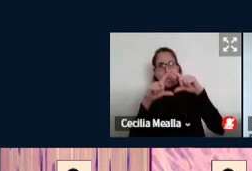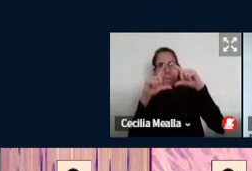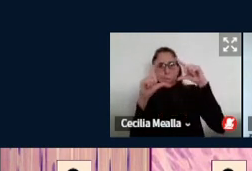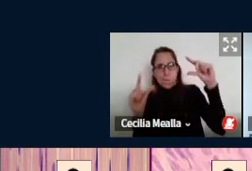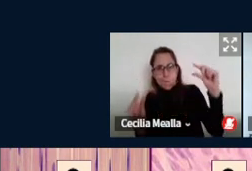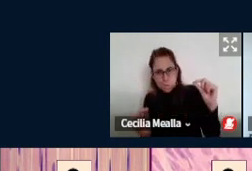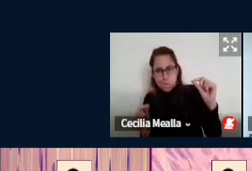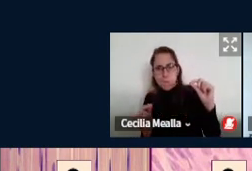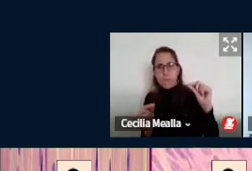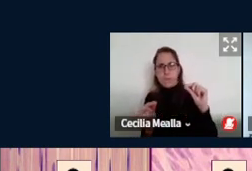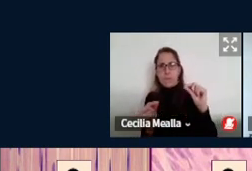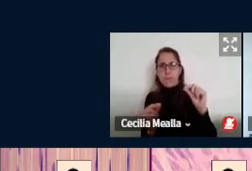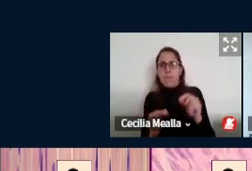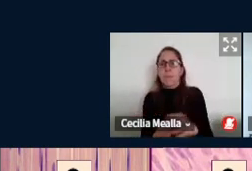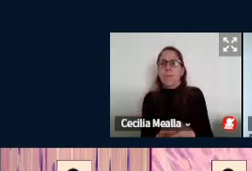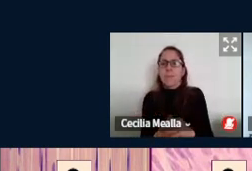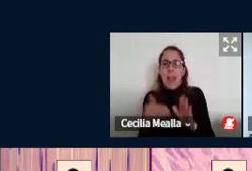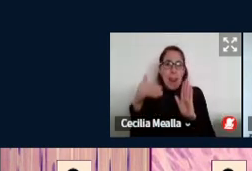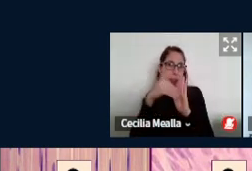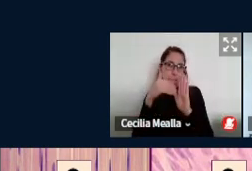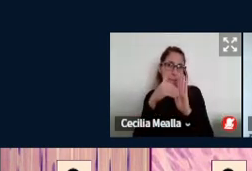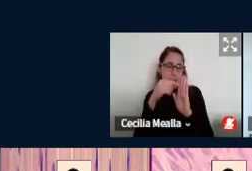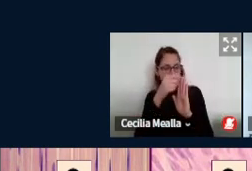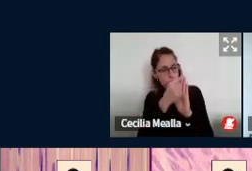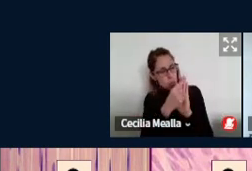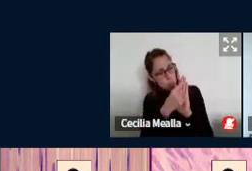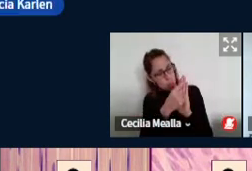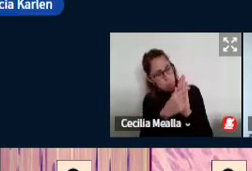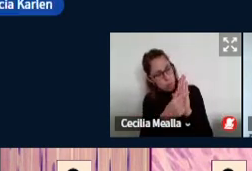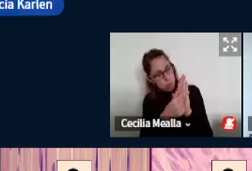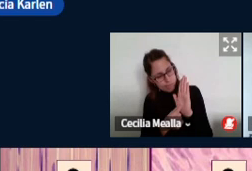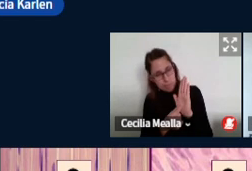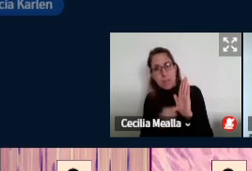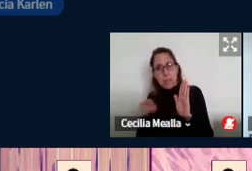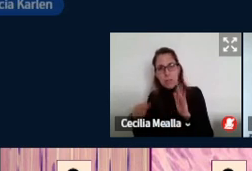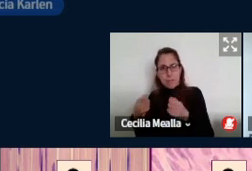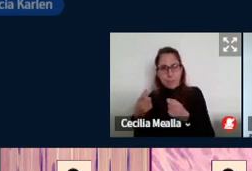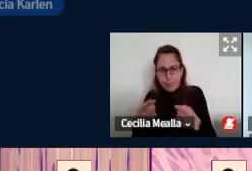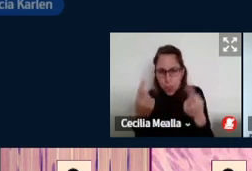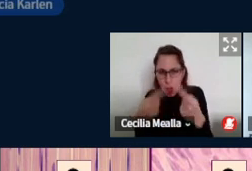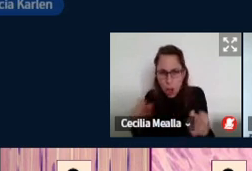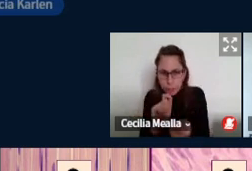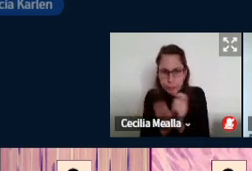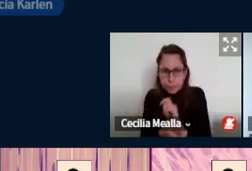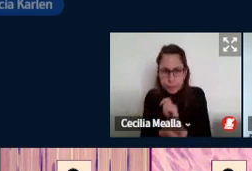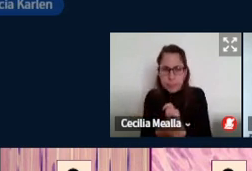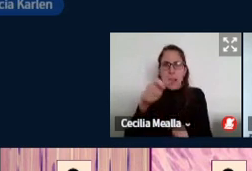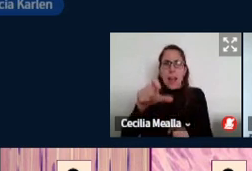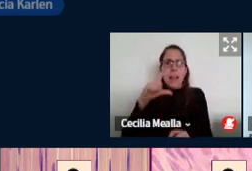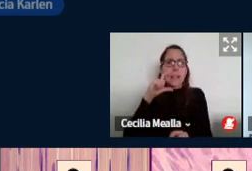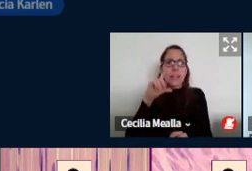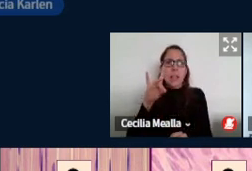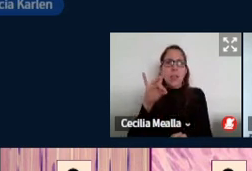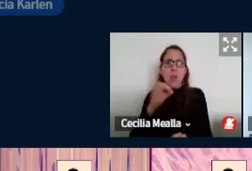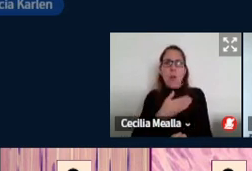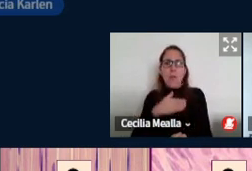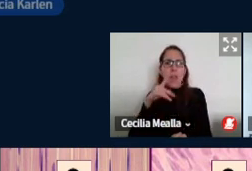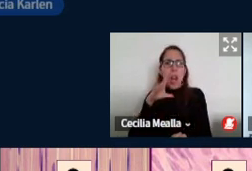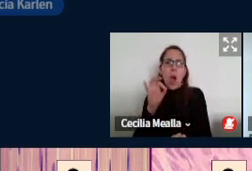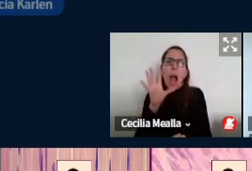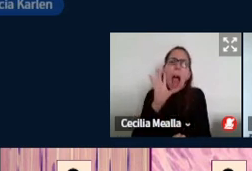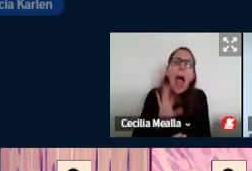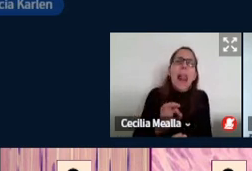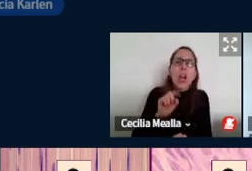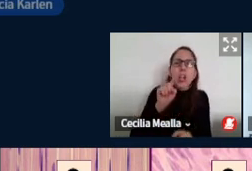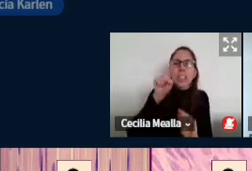medio, ¿sí? Que se tiñe acidófilo y que hasta se pueden llegar a ver estrías. No sé